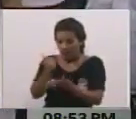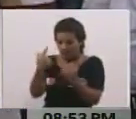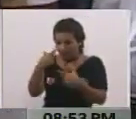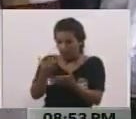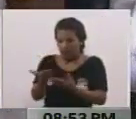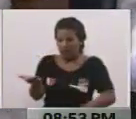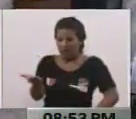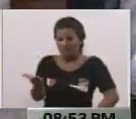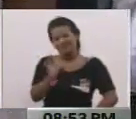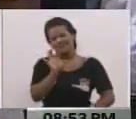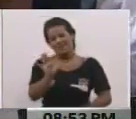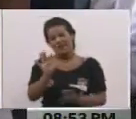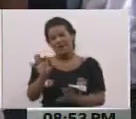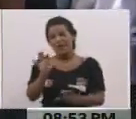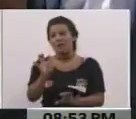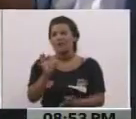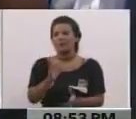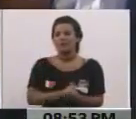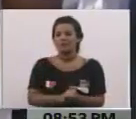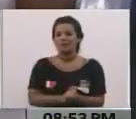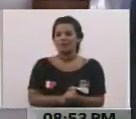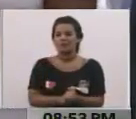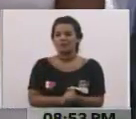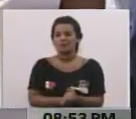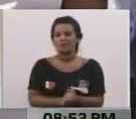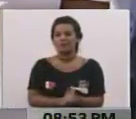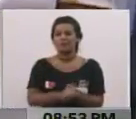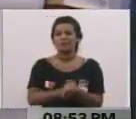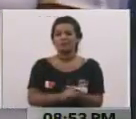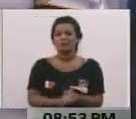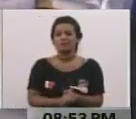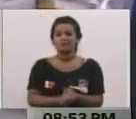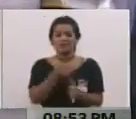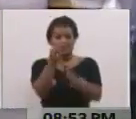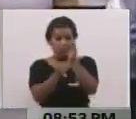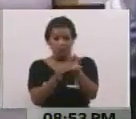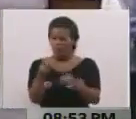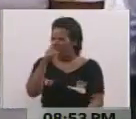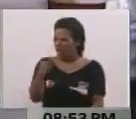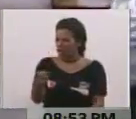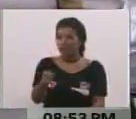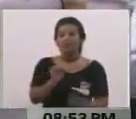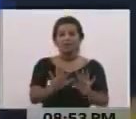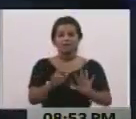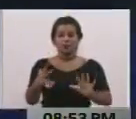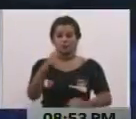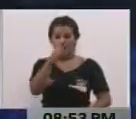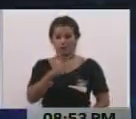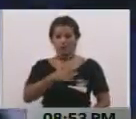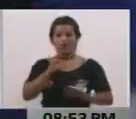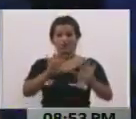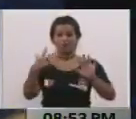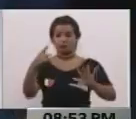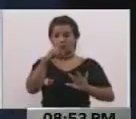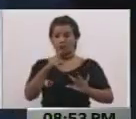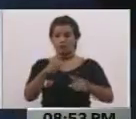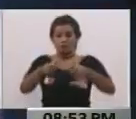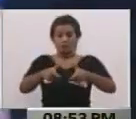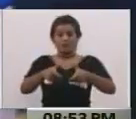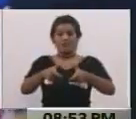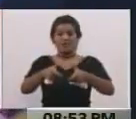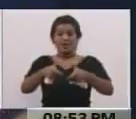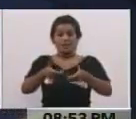¿Ah? ¿Cuál es la metodología? ¿Ah? Bueno, ¿qué edad tienes tú? 18. Es un disco de metal que pesa 1 kilo, uno la